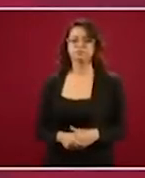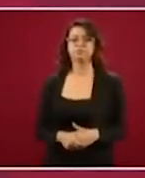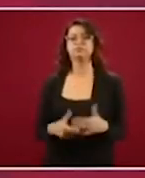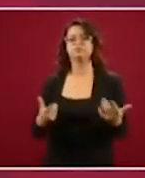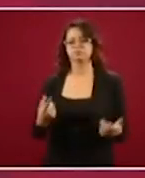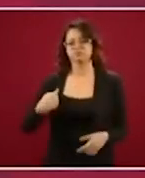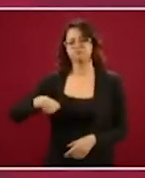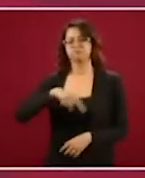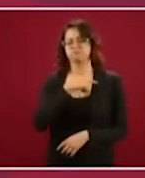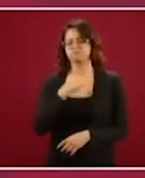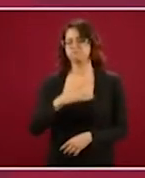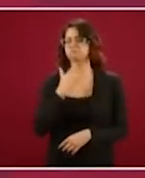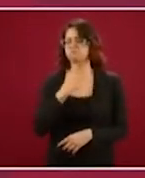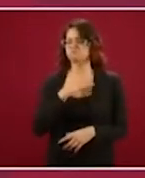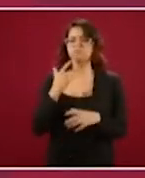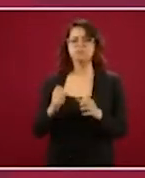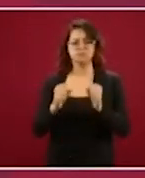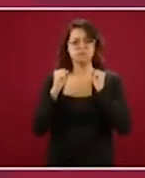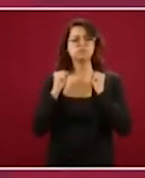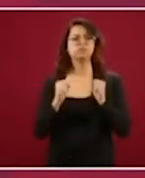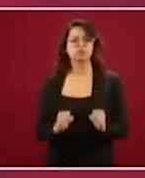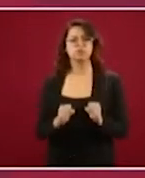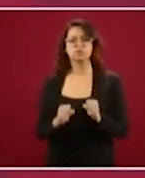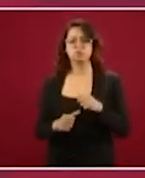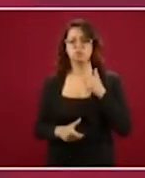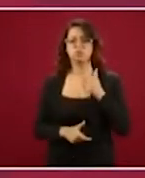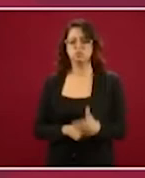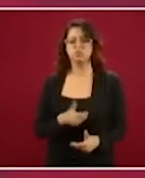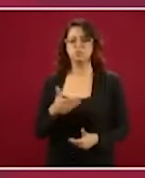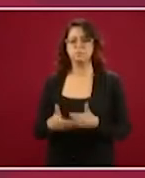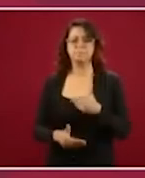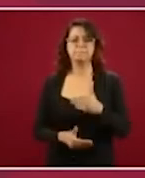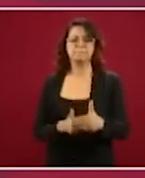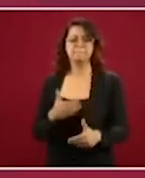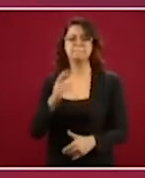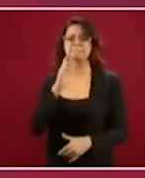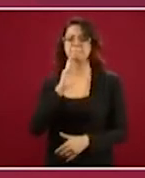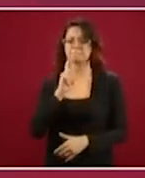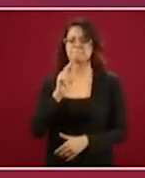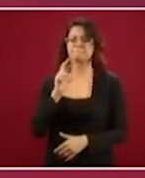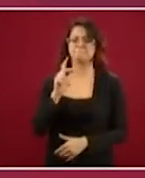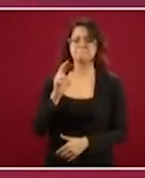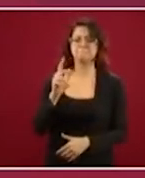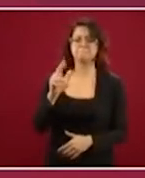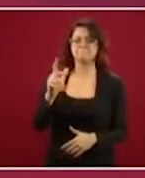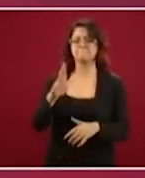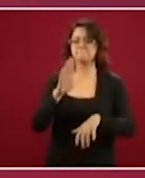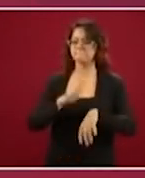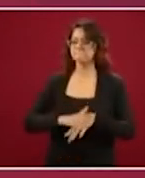estamos seguros de que cada vez se va a conocer más